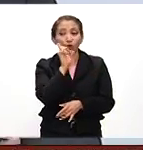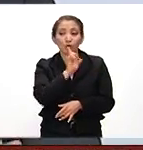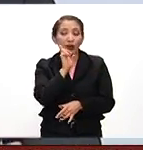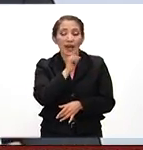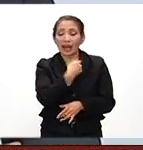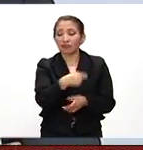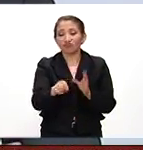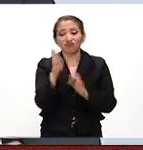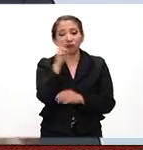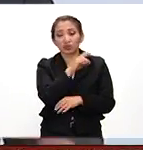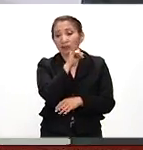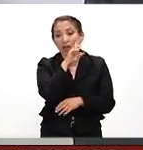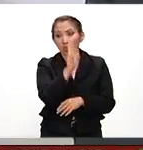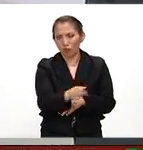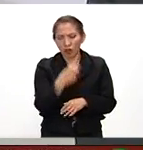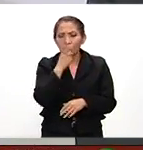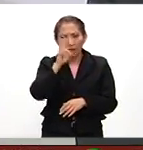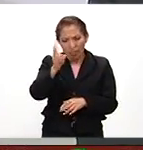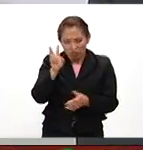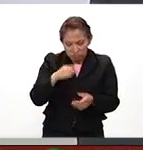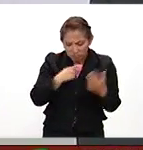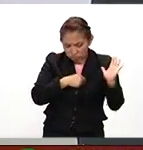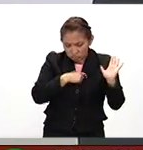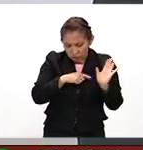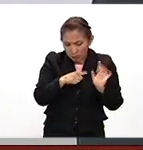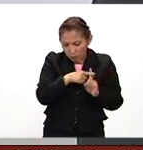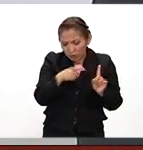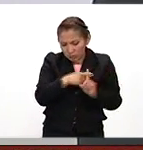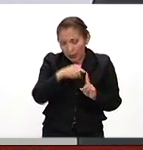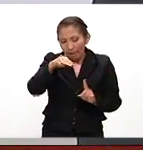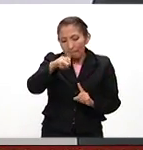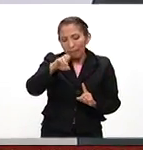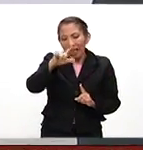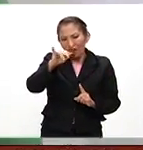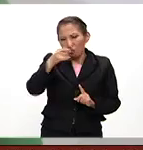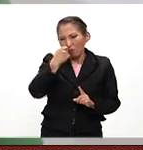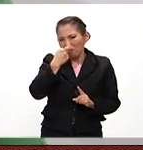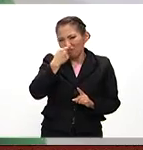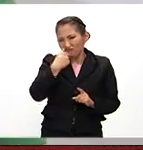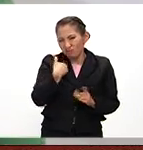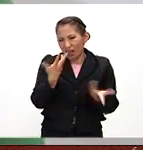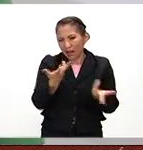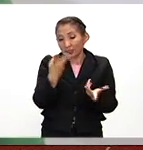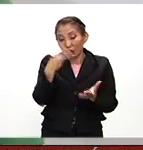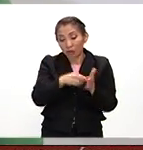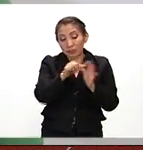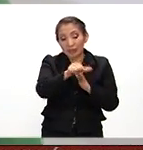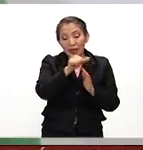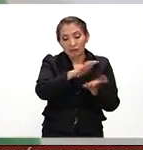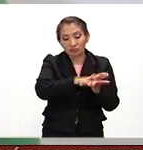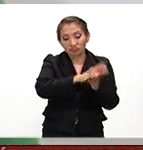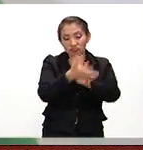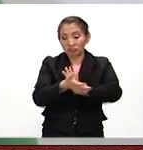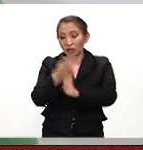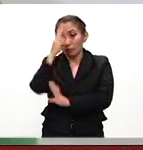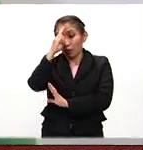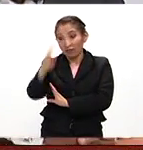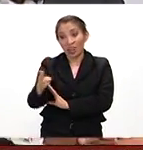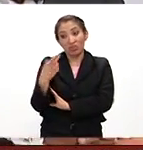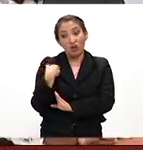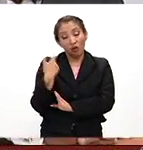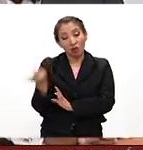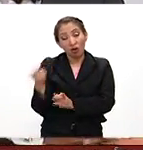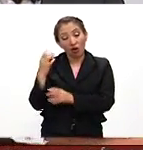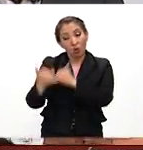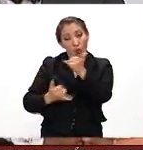rusa, la cual nunca negó el positivo por el meldonium, pero que a partir de enero de 2016 se convirtió en una sustancia prohibida,